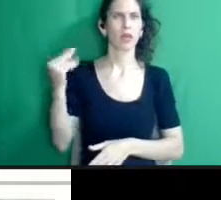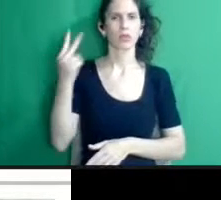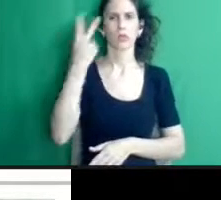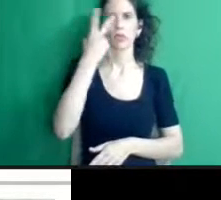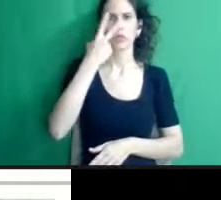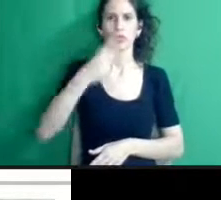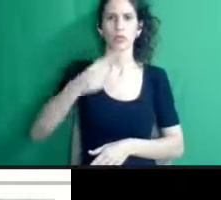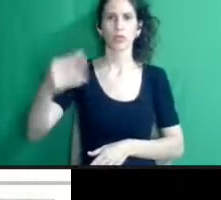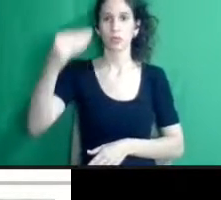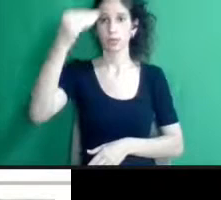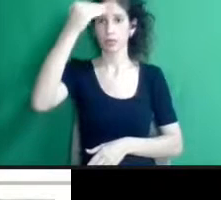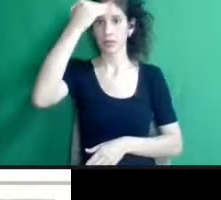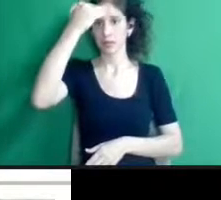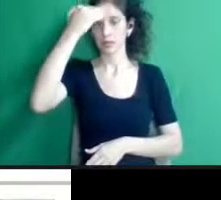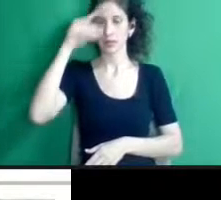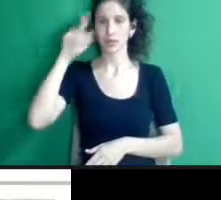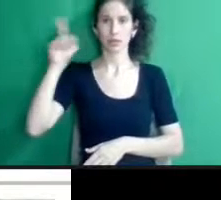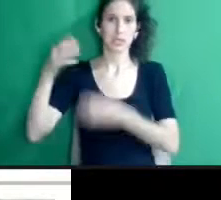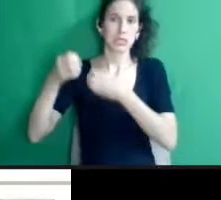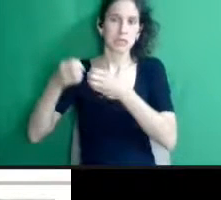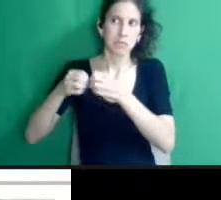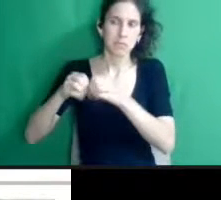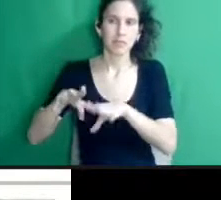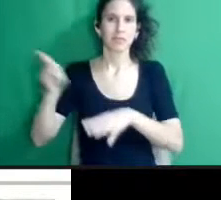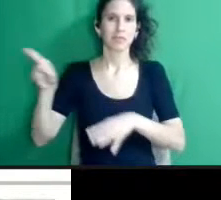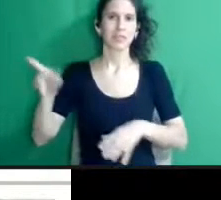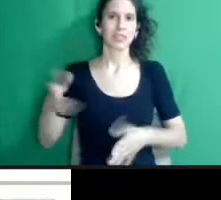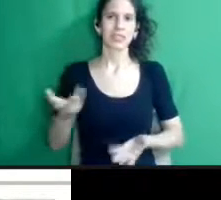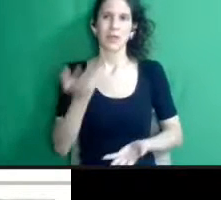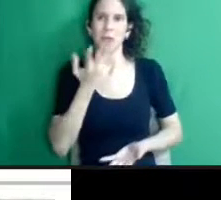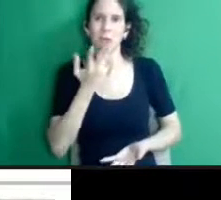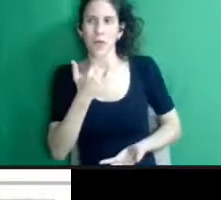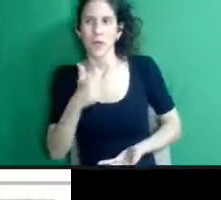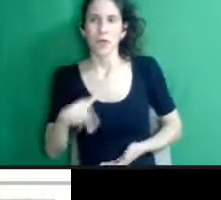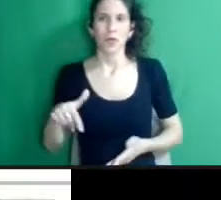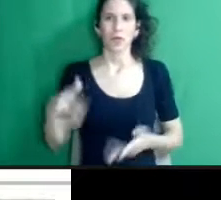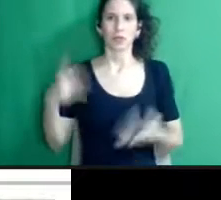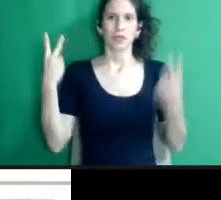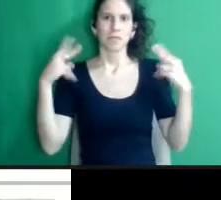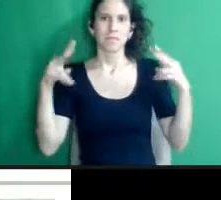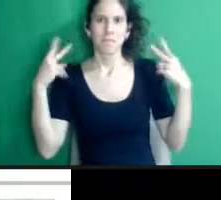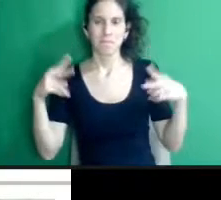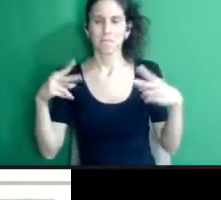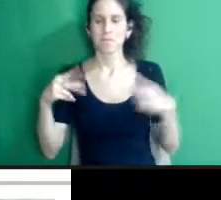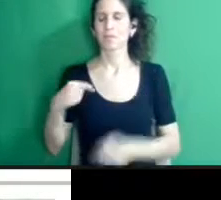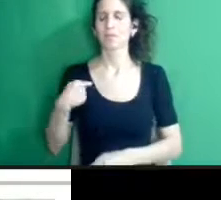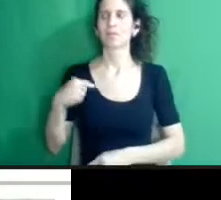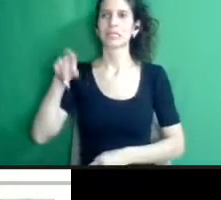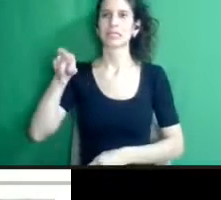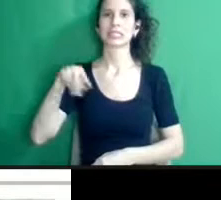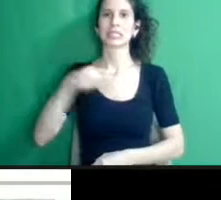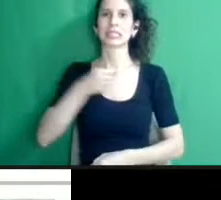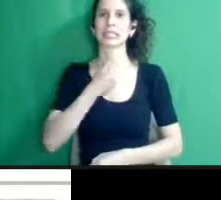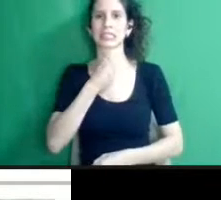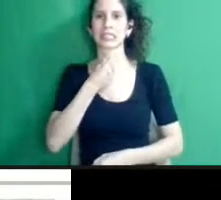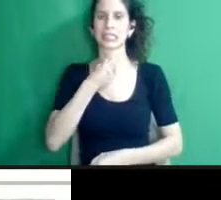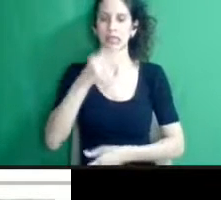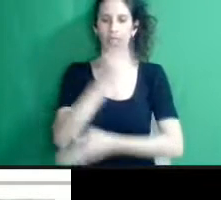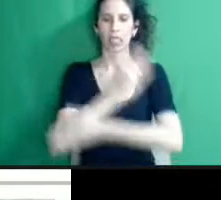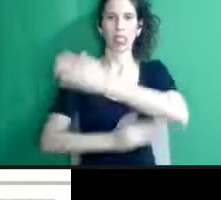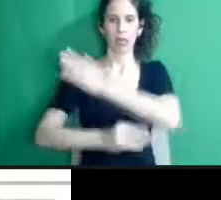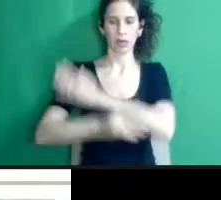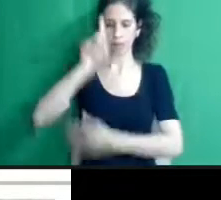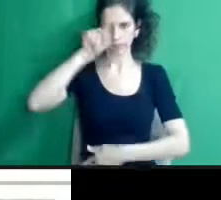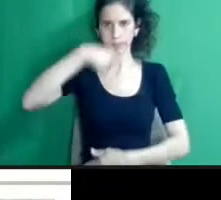soy una persona muy aventurera y cuando adquirí la discapacidad, al principio pues obviamente es difícil, pero ya después empecé a